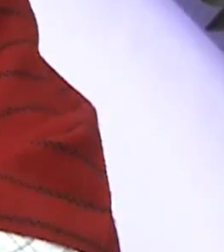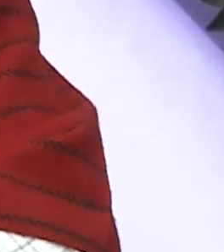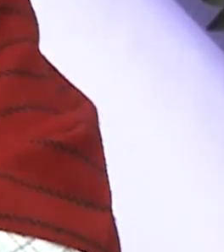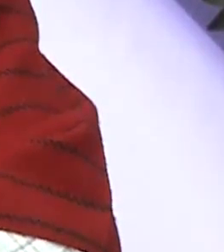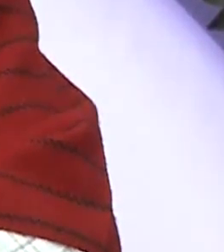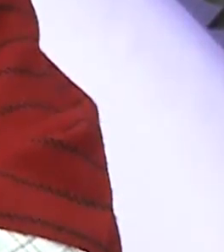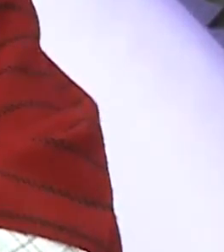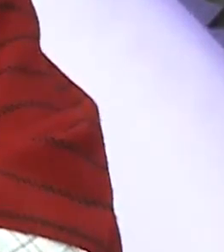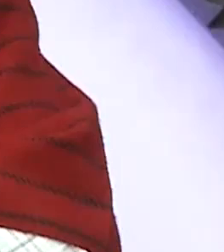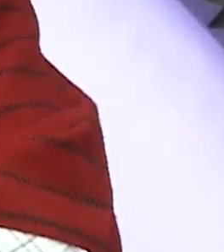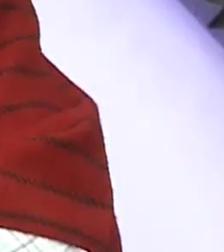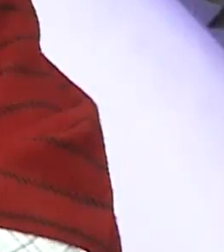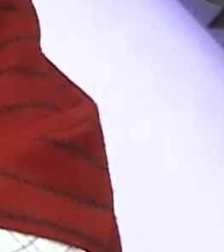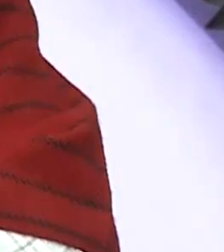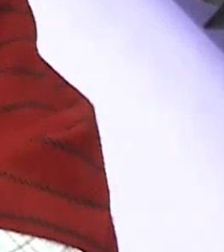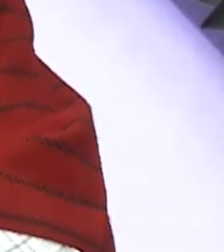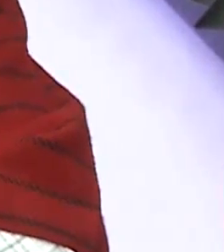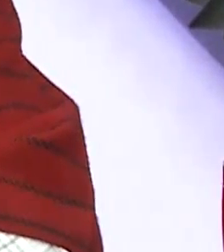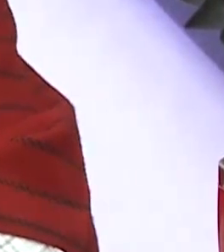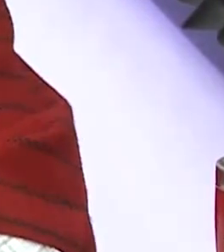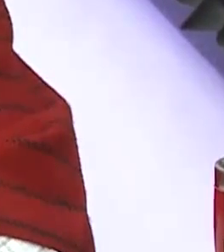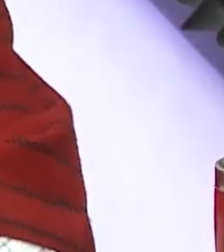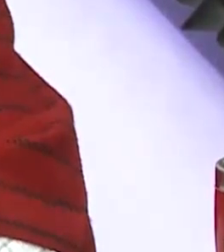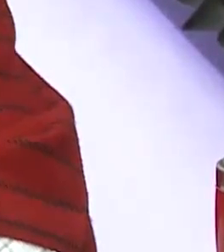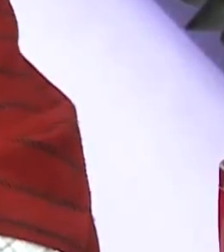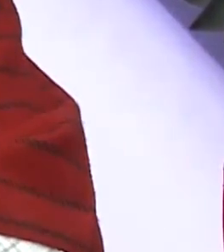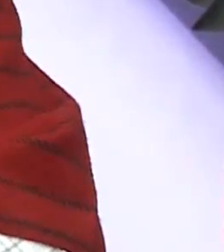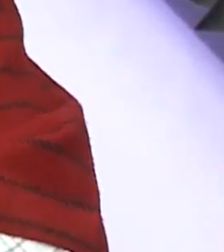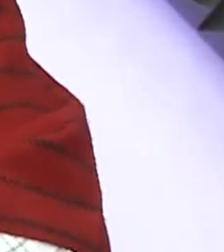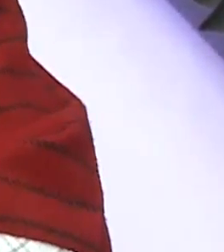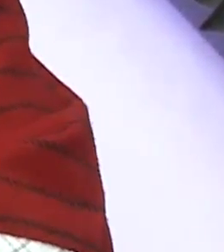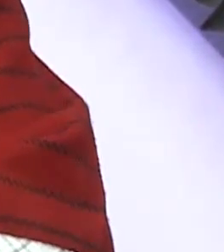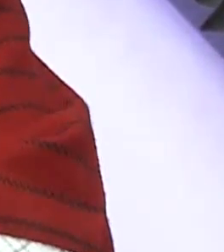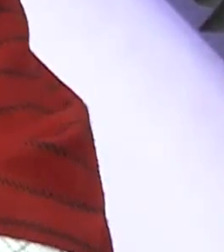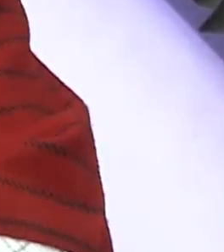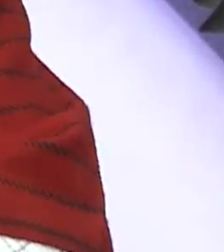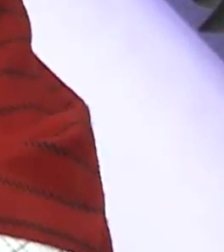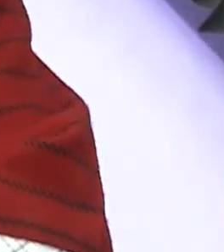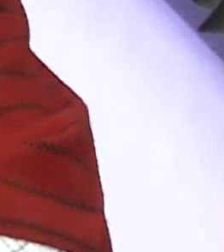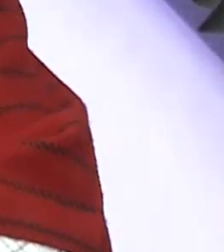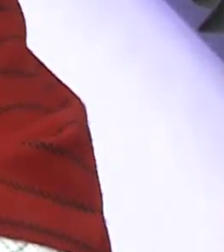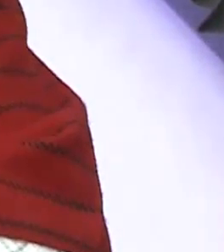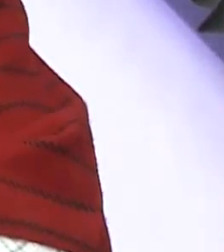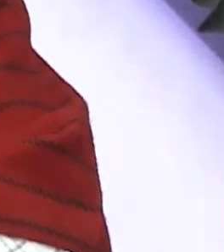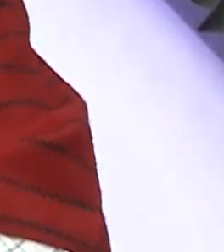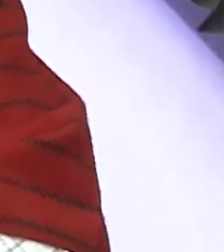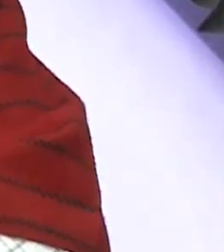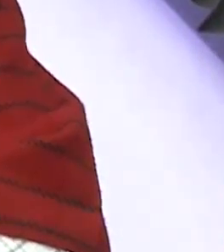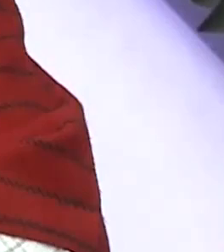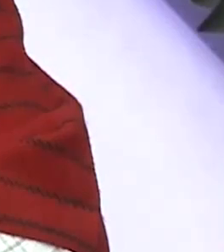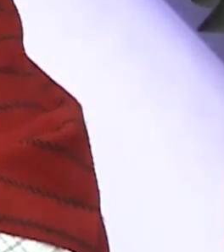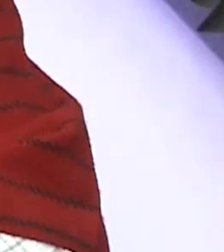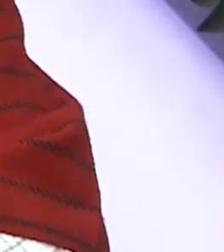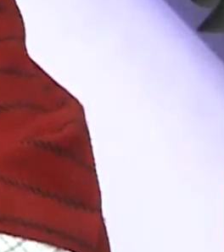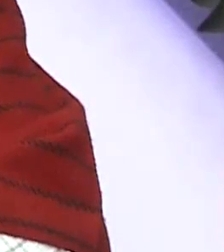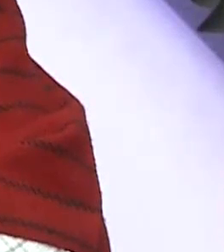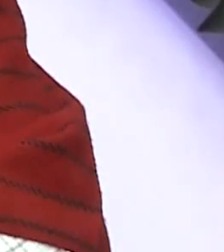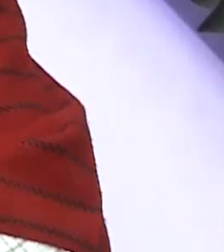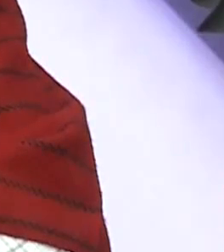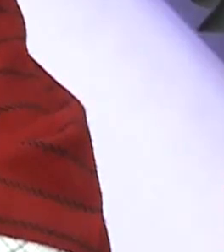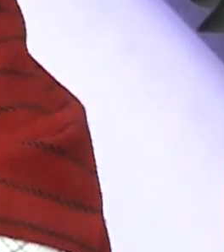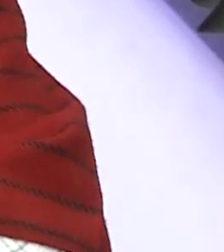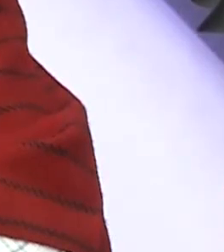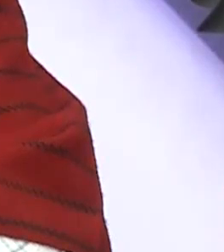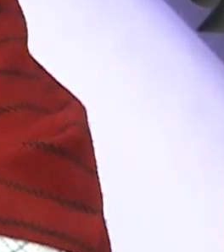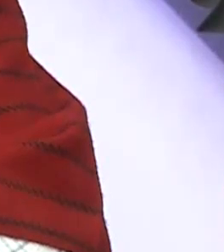chicas nakai la radio vacío comenta me caí contigo de ley rival a quick y simba wasiman llamó con la cutting a mamá secta